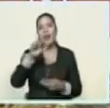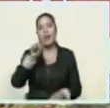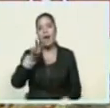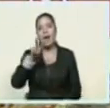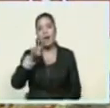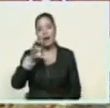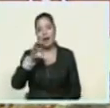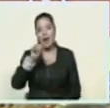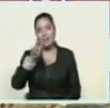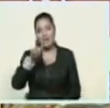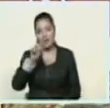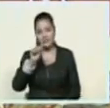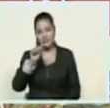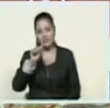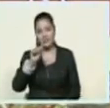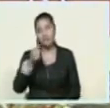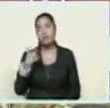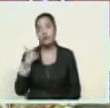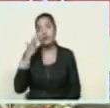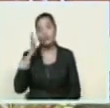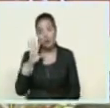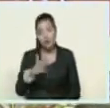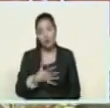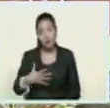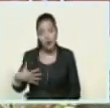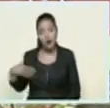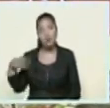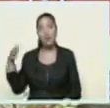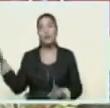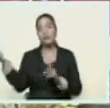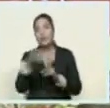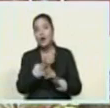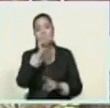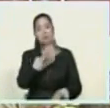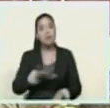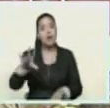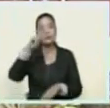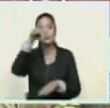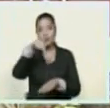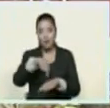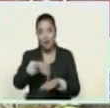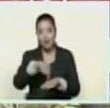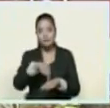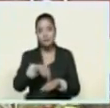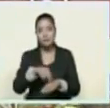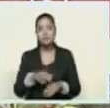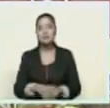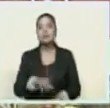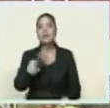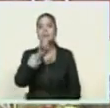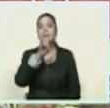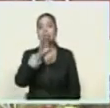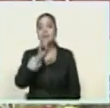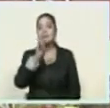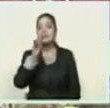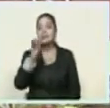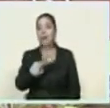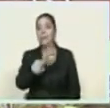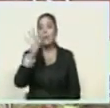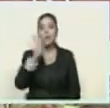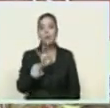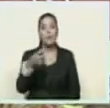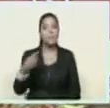lacava yo quiero lograr la meta nacional del 100 por ciento de